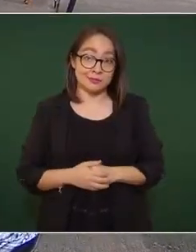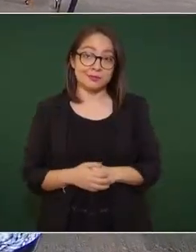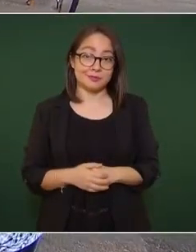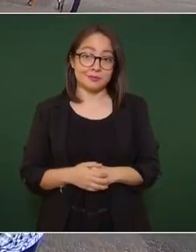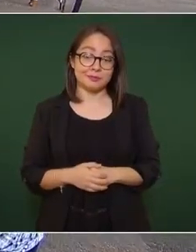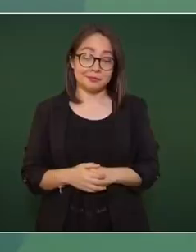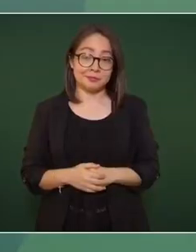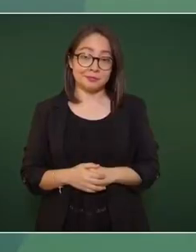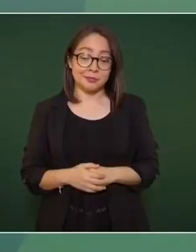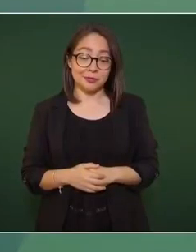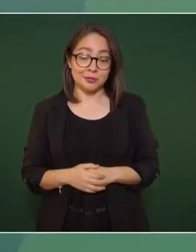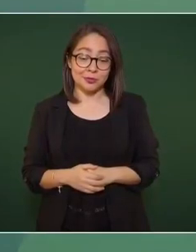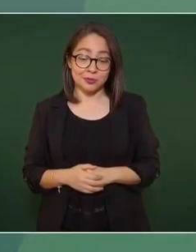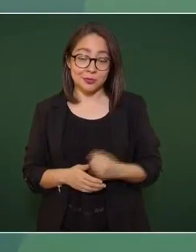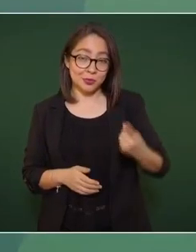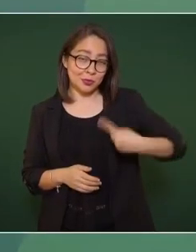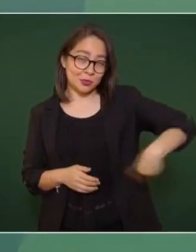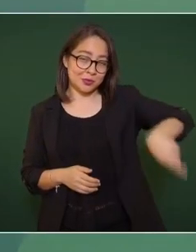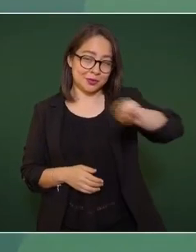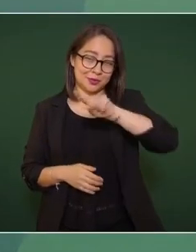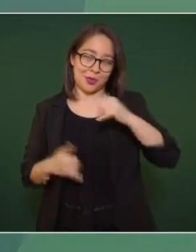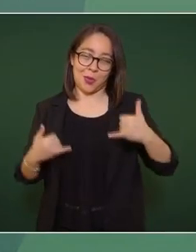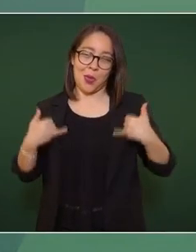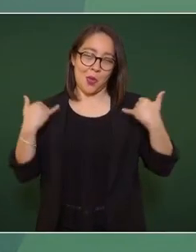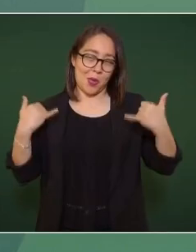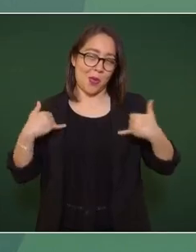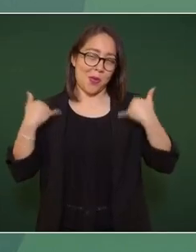La mayoría de ustedes que están jovencitos,